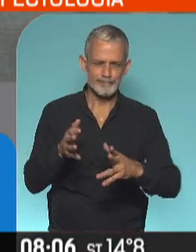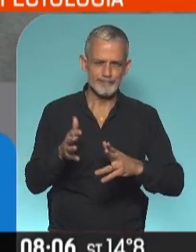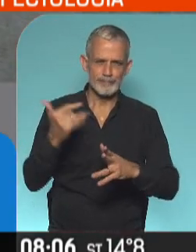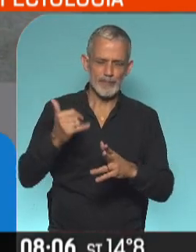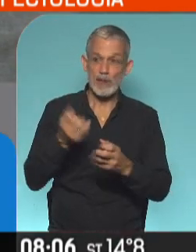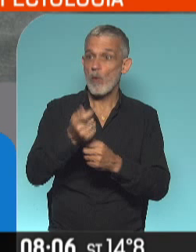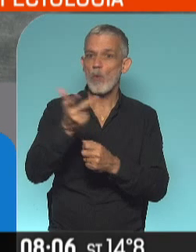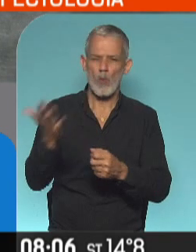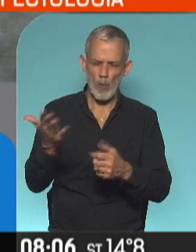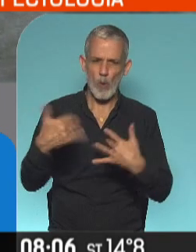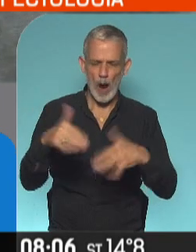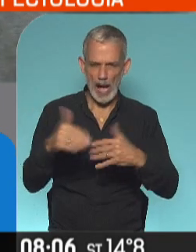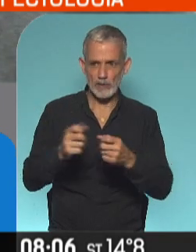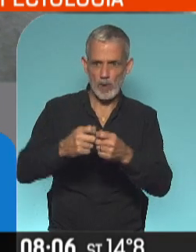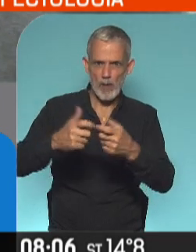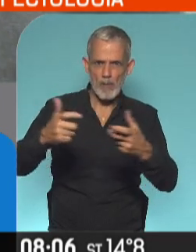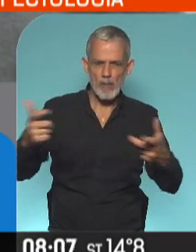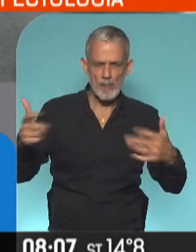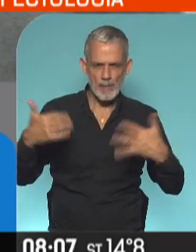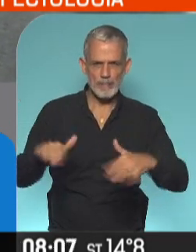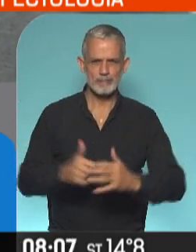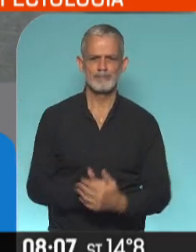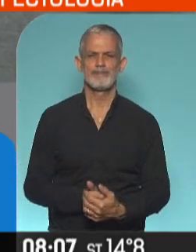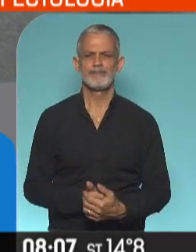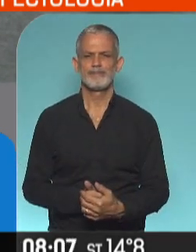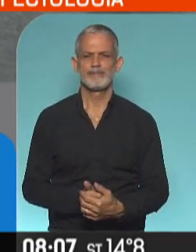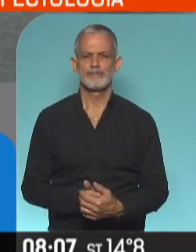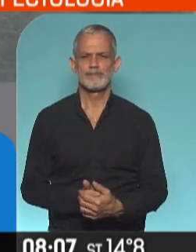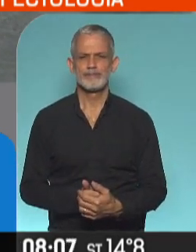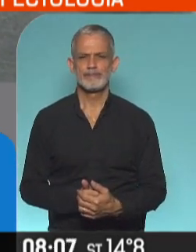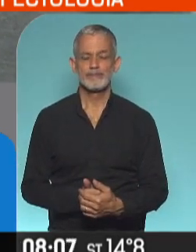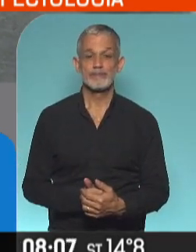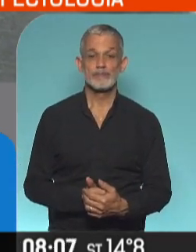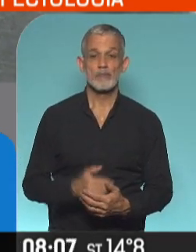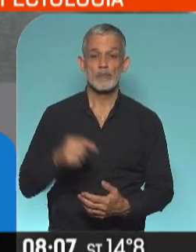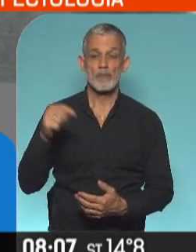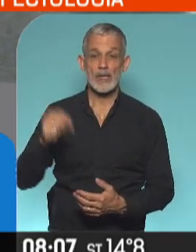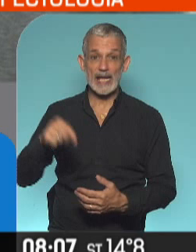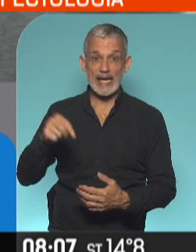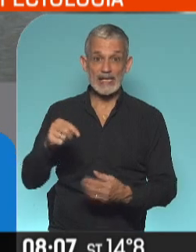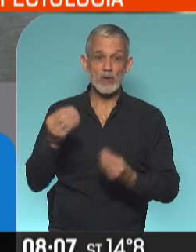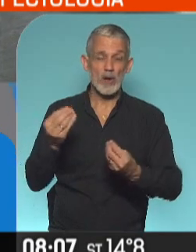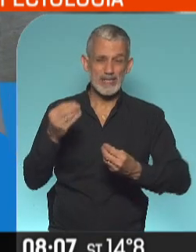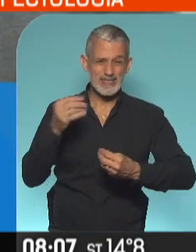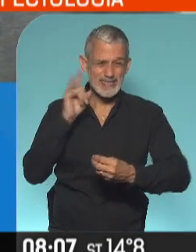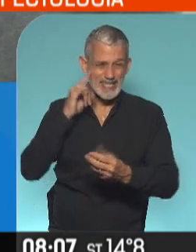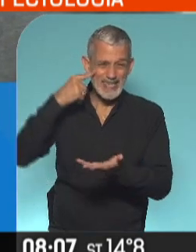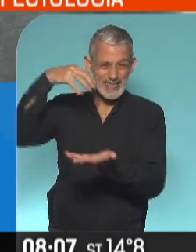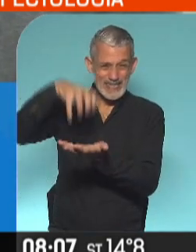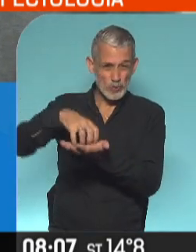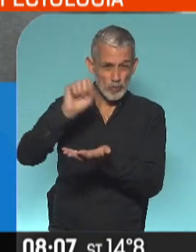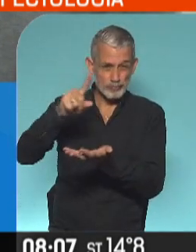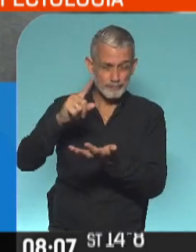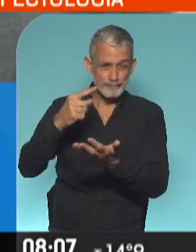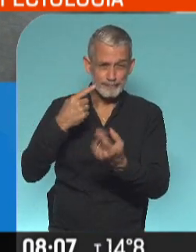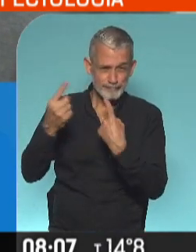de cantidad de casos, digamos, esta efervescencia que generó la transmisión. Doctor Sued, Our World in Data, este instituto de estadísticas